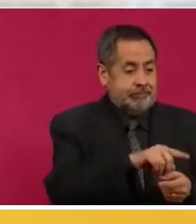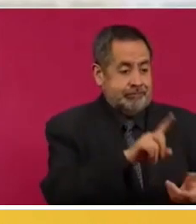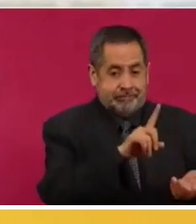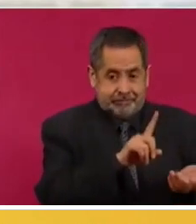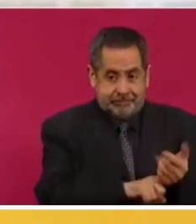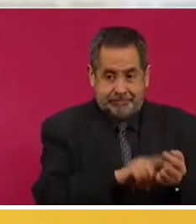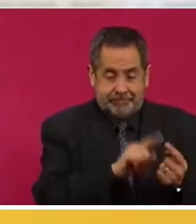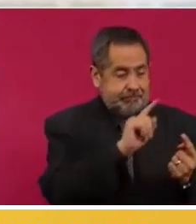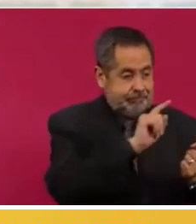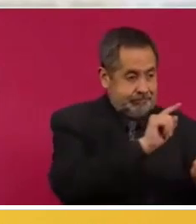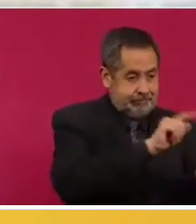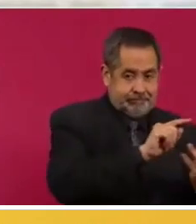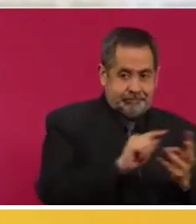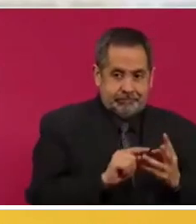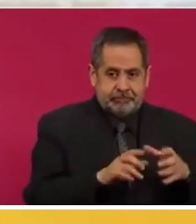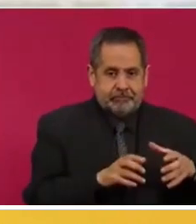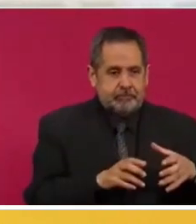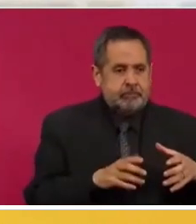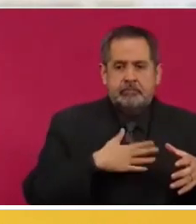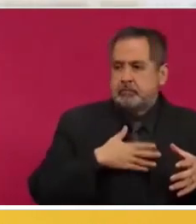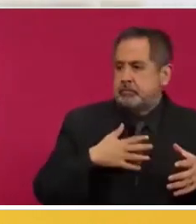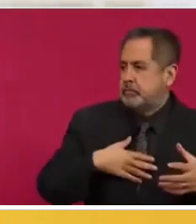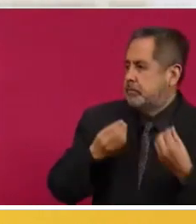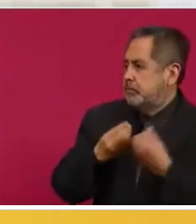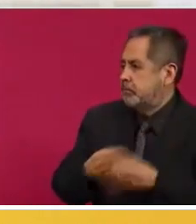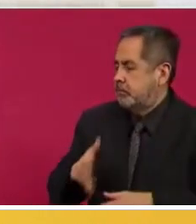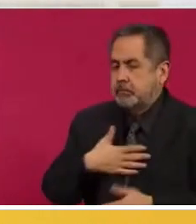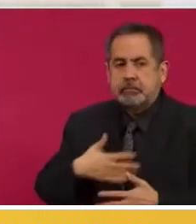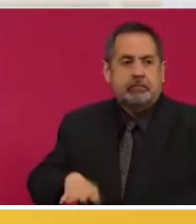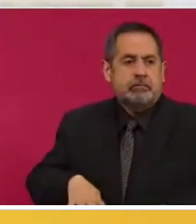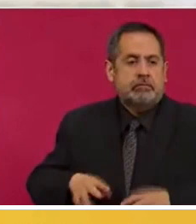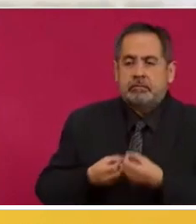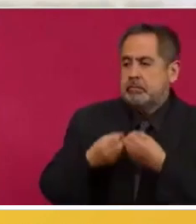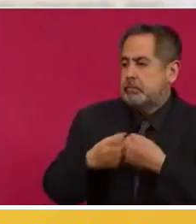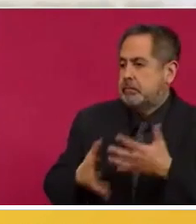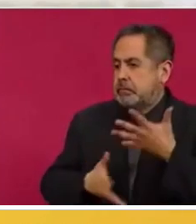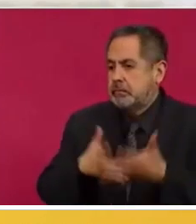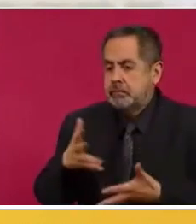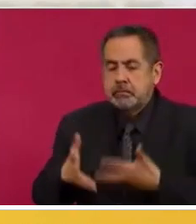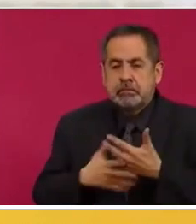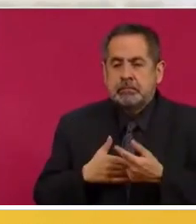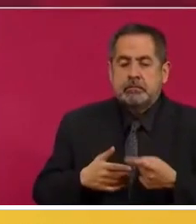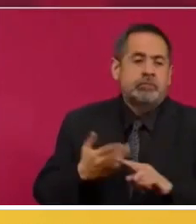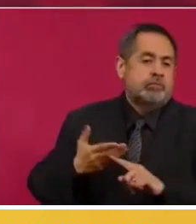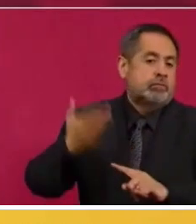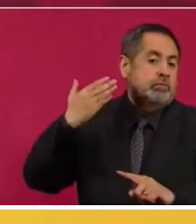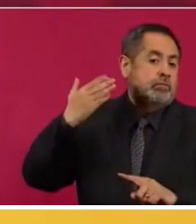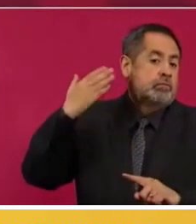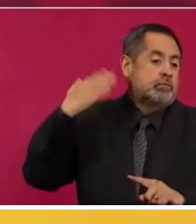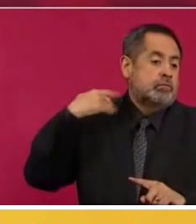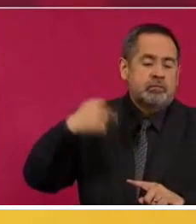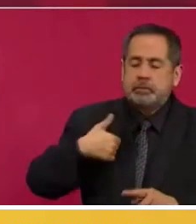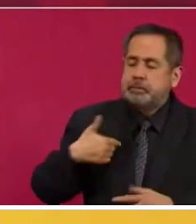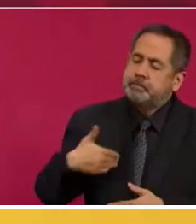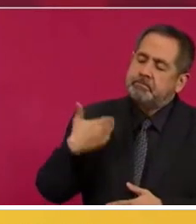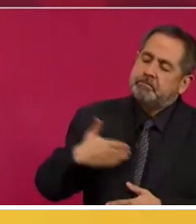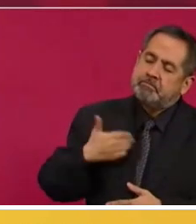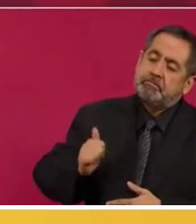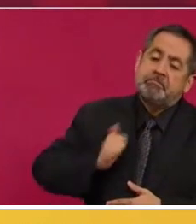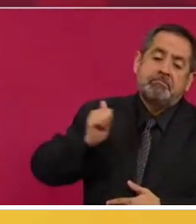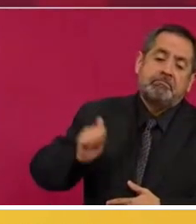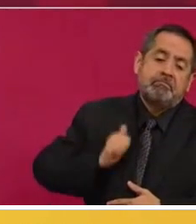ver con los intereses creados, con los que se beneficiaron durante el periodo